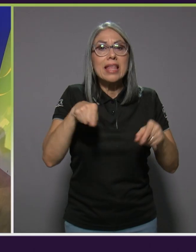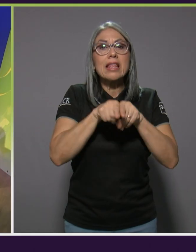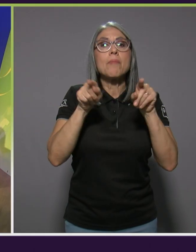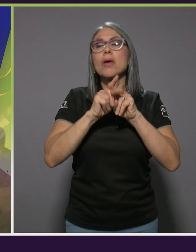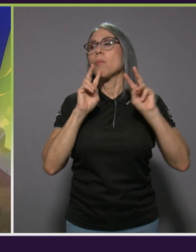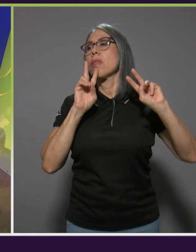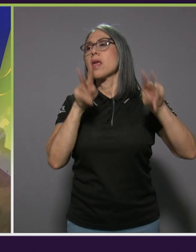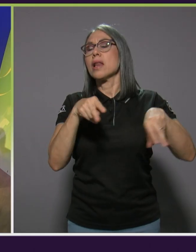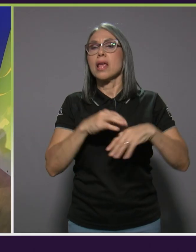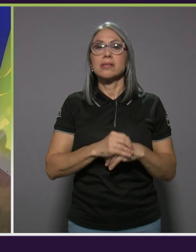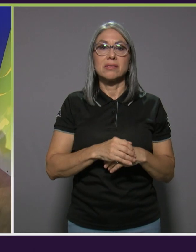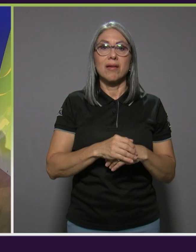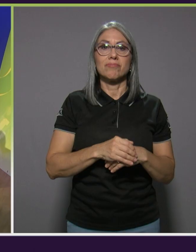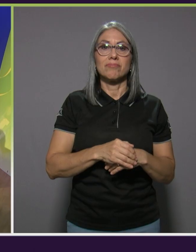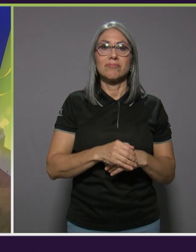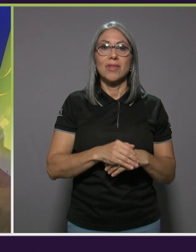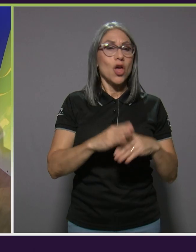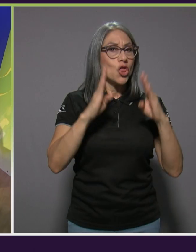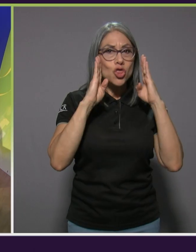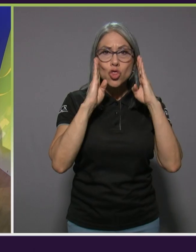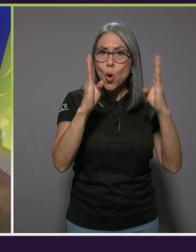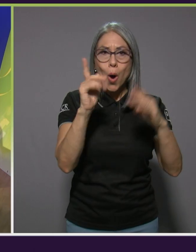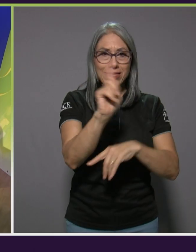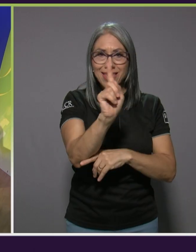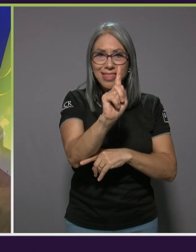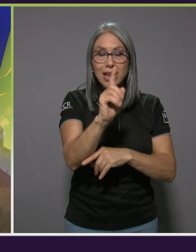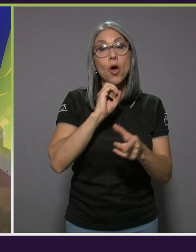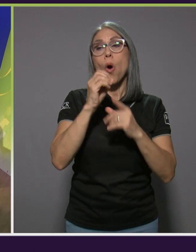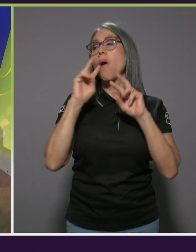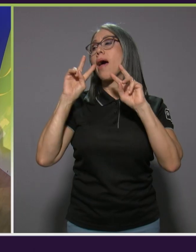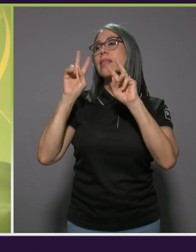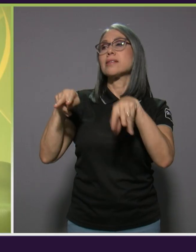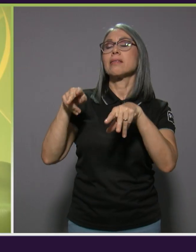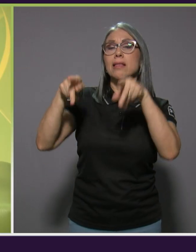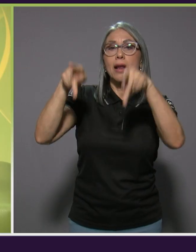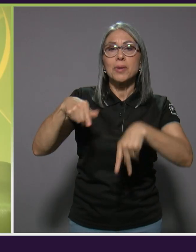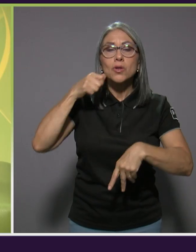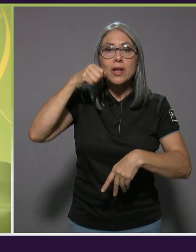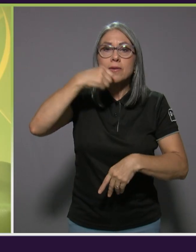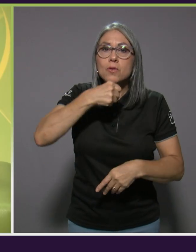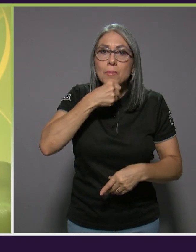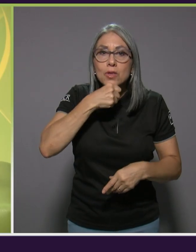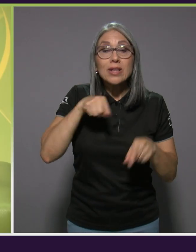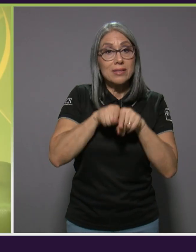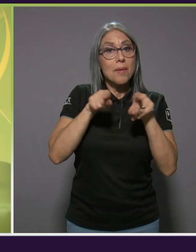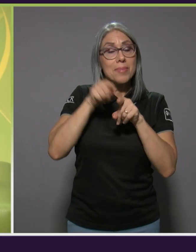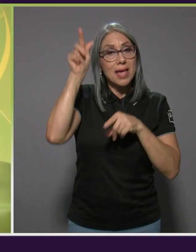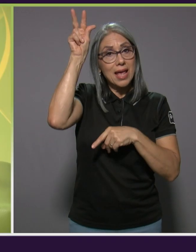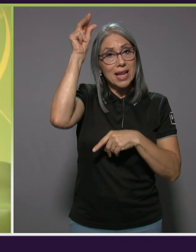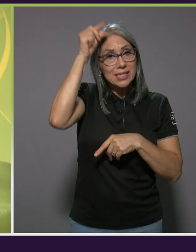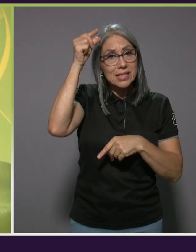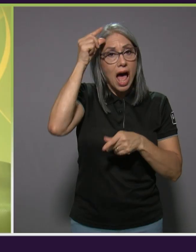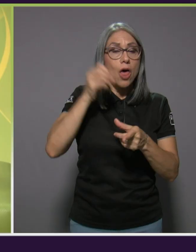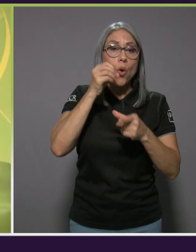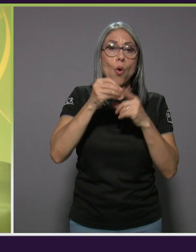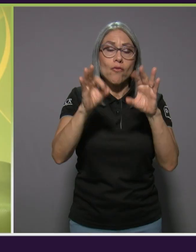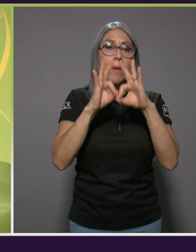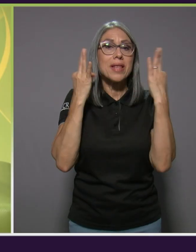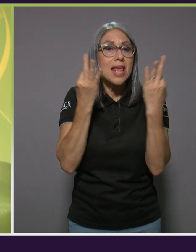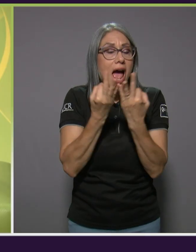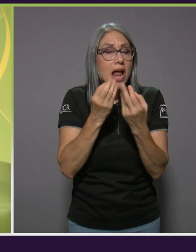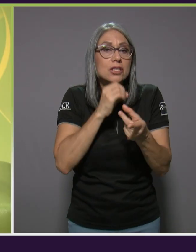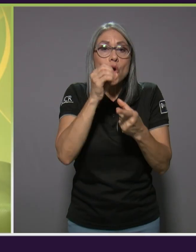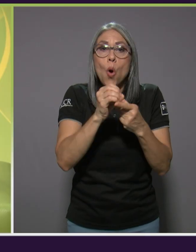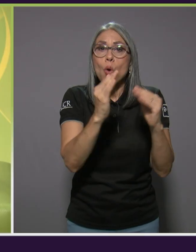o desatender del todo o atender de forma inoportuna por parte del Estado, por parte de familiares, por parte de